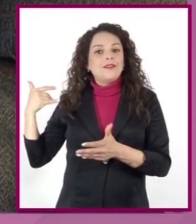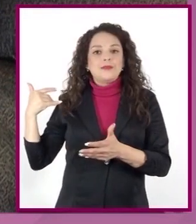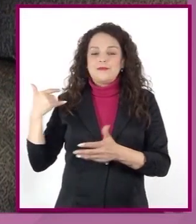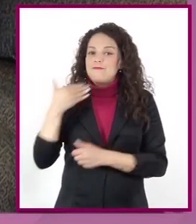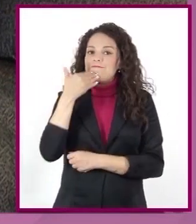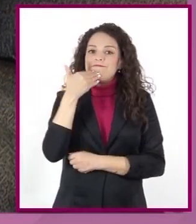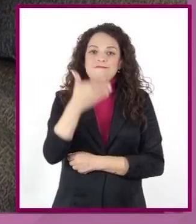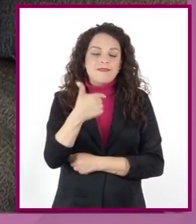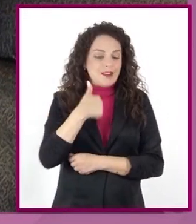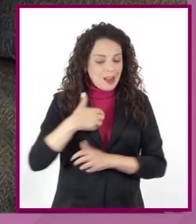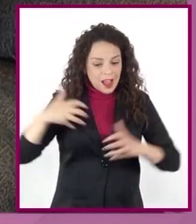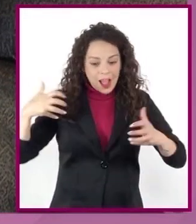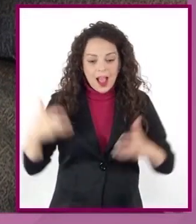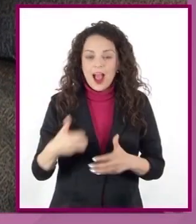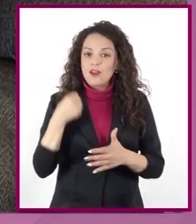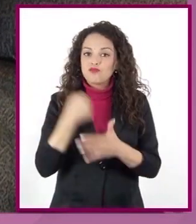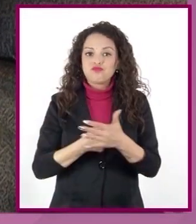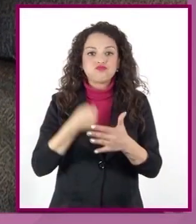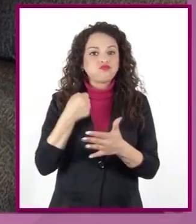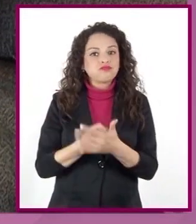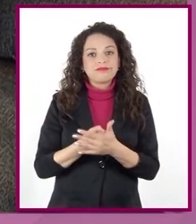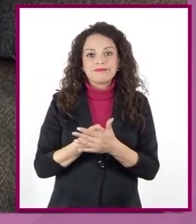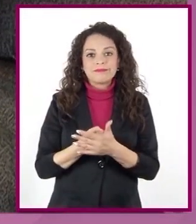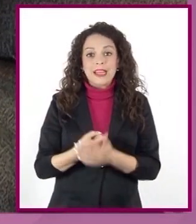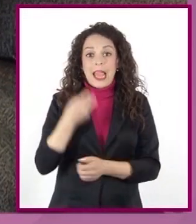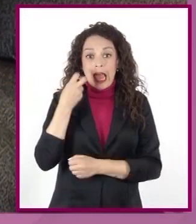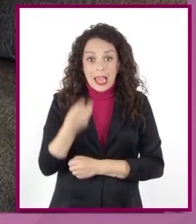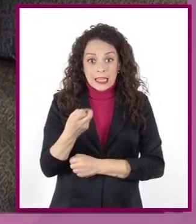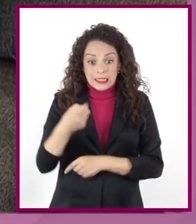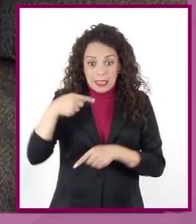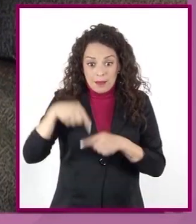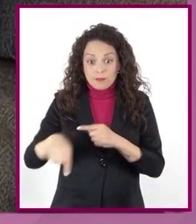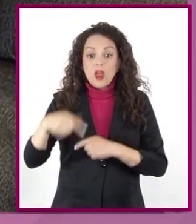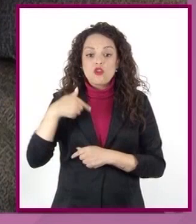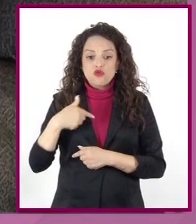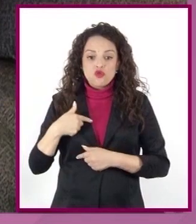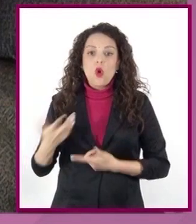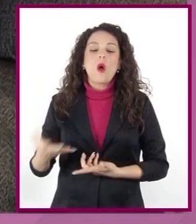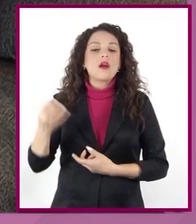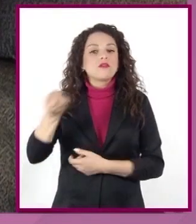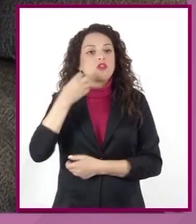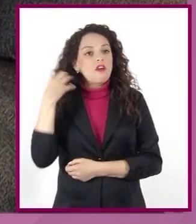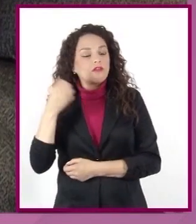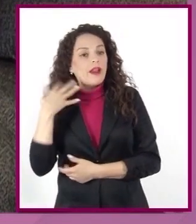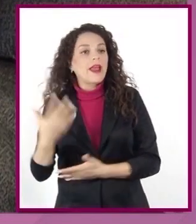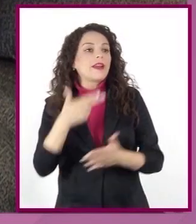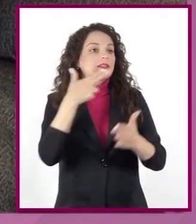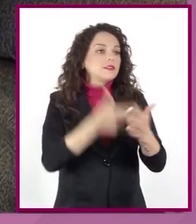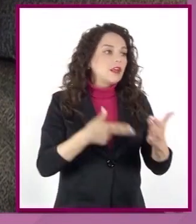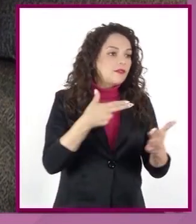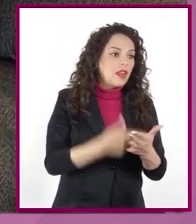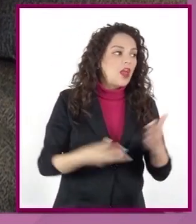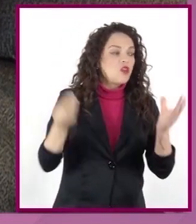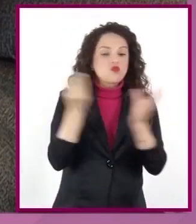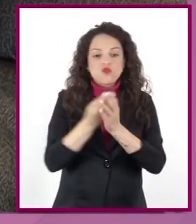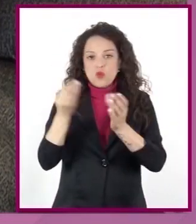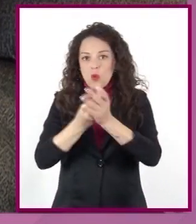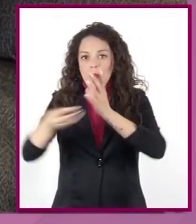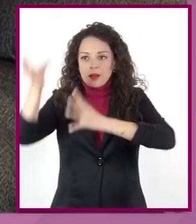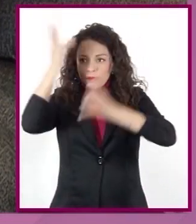yo a raíz de esto comencé a compartir testimonios en conferencias, en talleres, en cursos, a través de mis